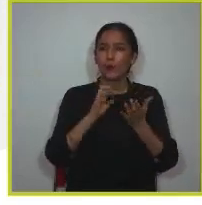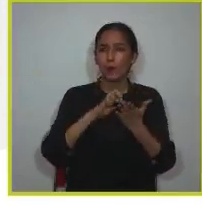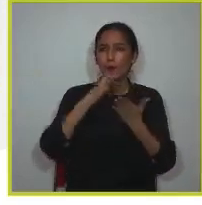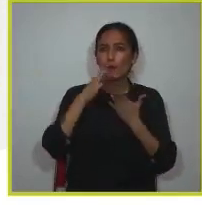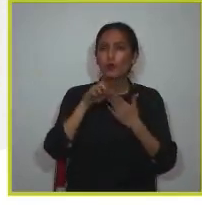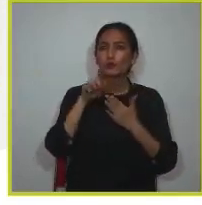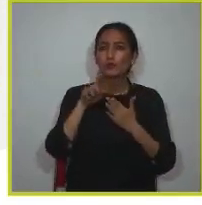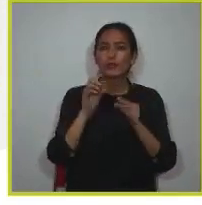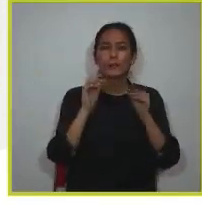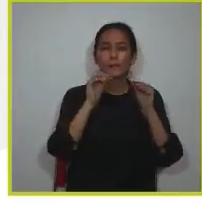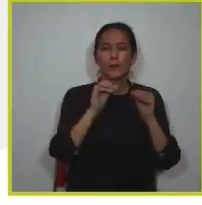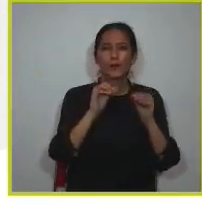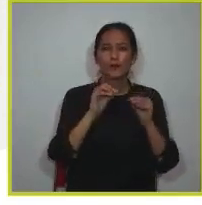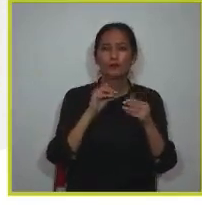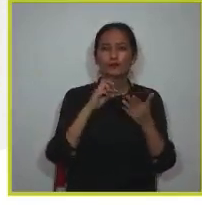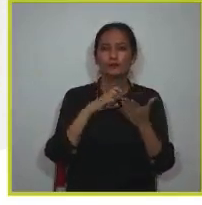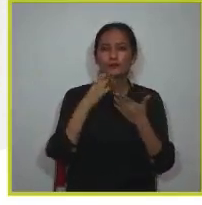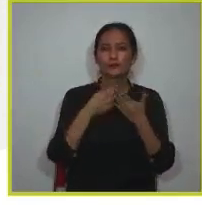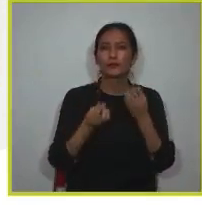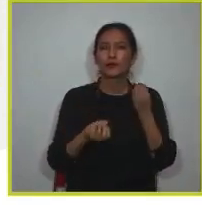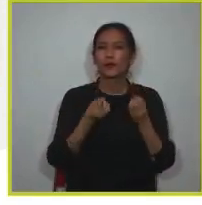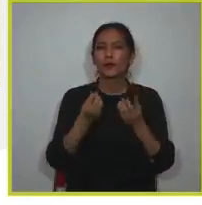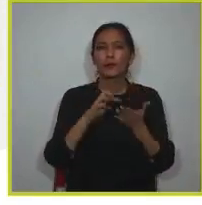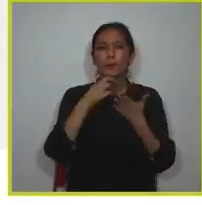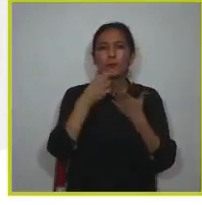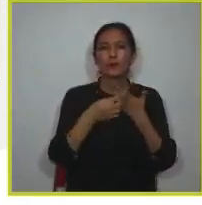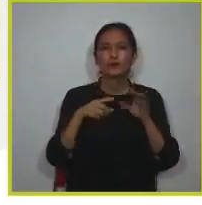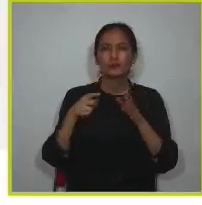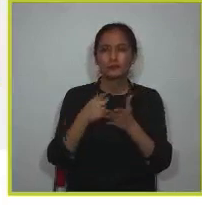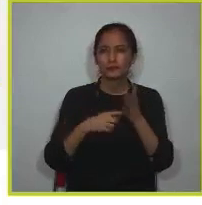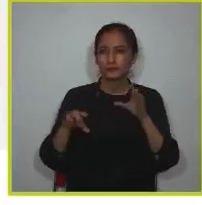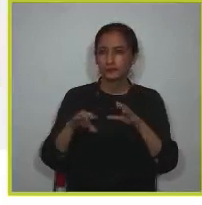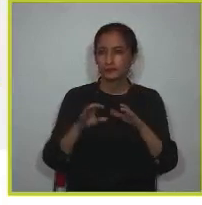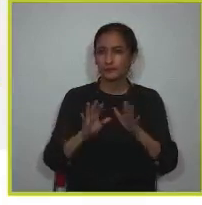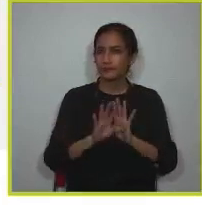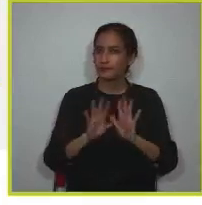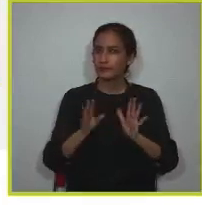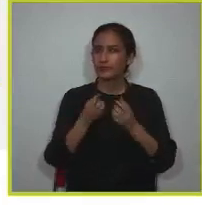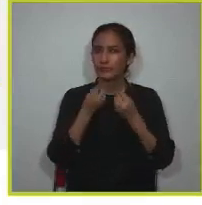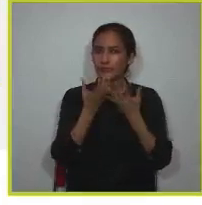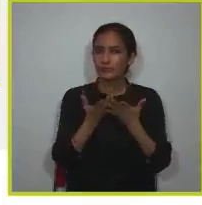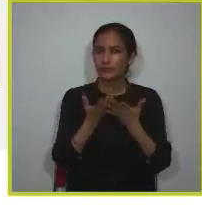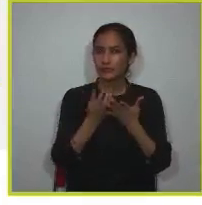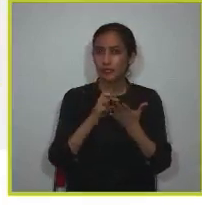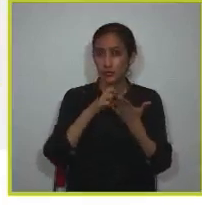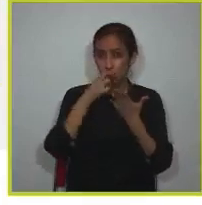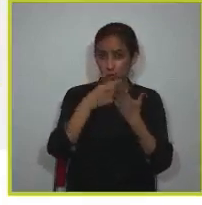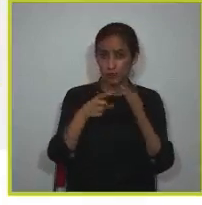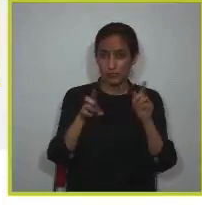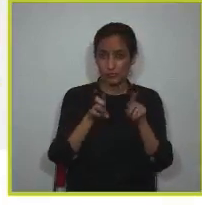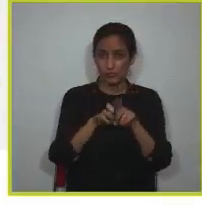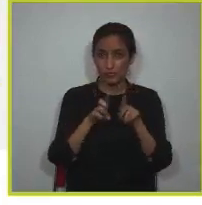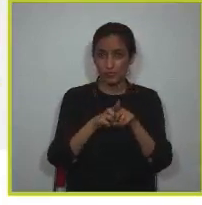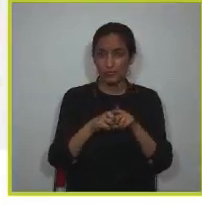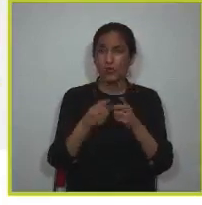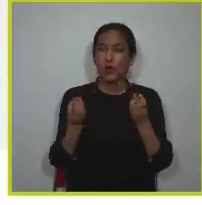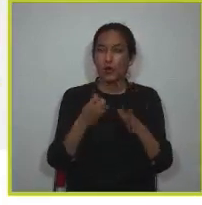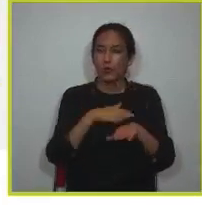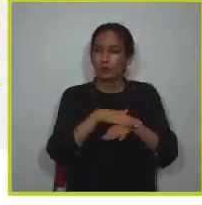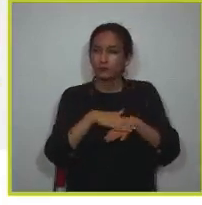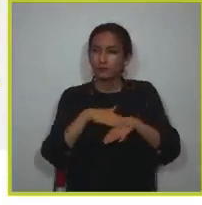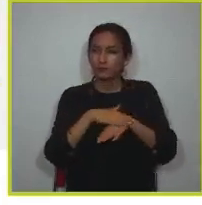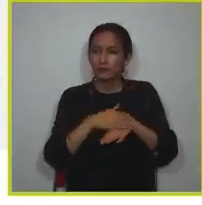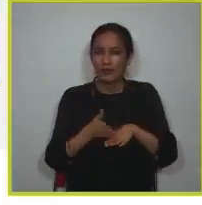que ustedes implementaron Cuál ha sido En qué consistió el proyecto pero no solamente quisiera que nos cuenten sobre el proyecto sino qué estrategia